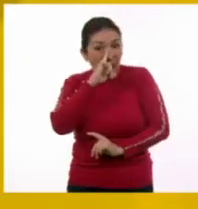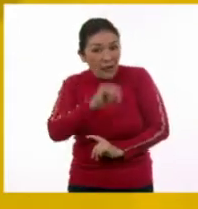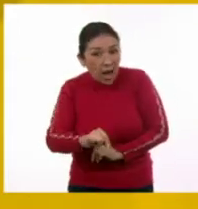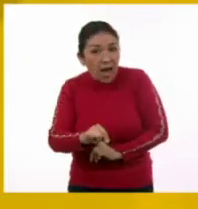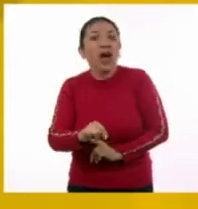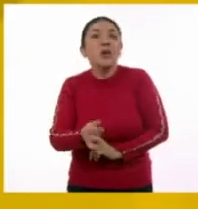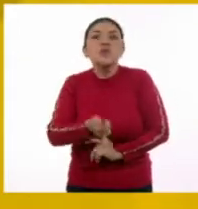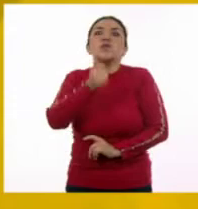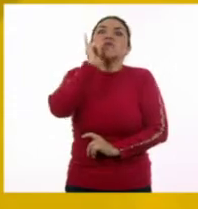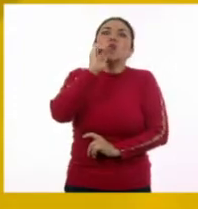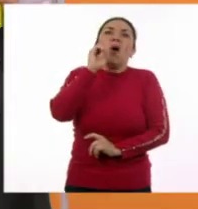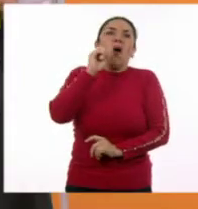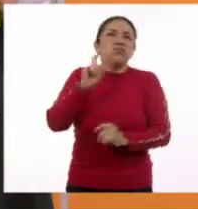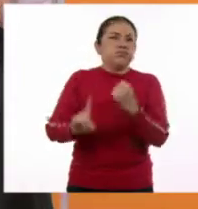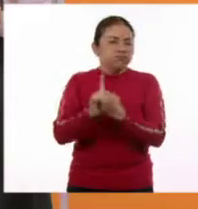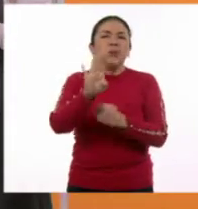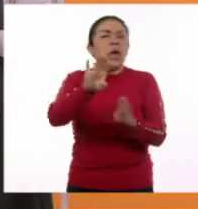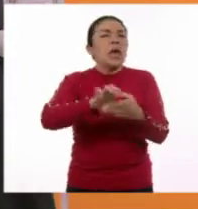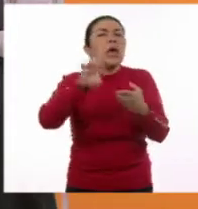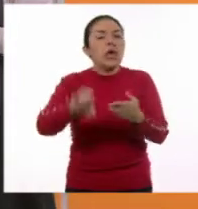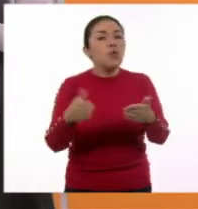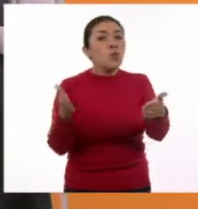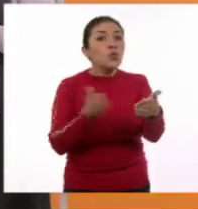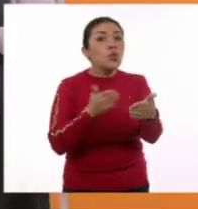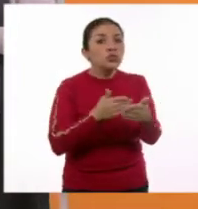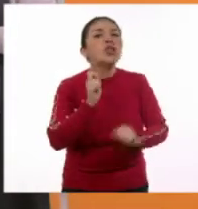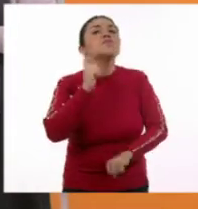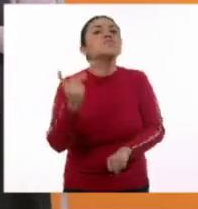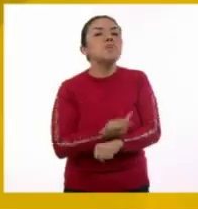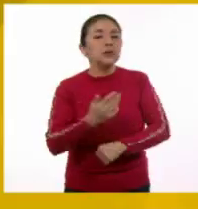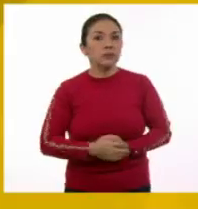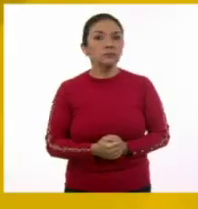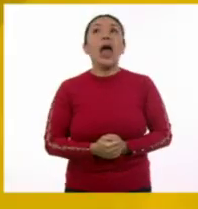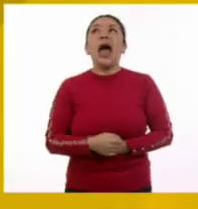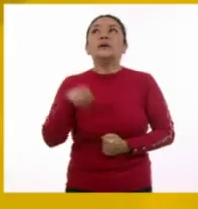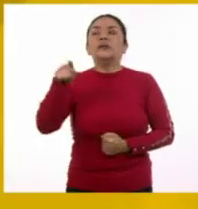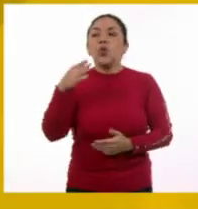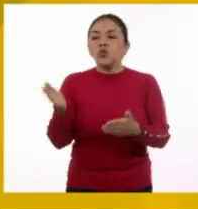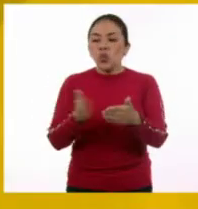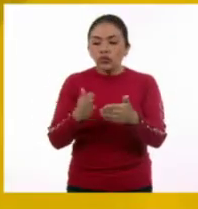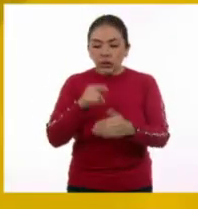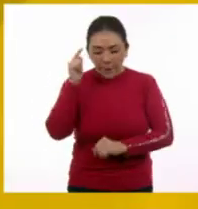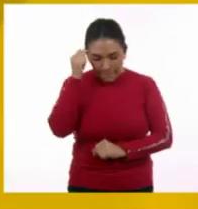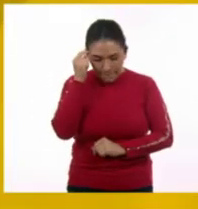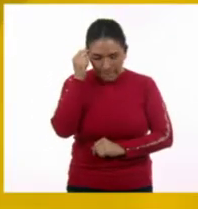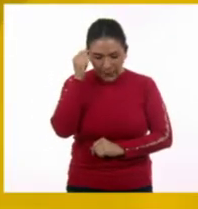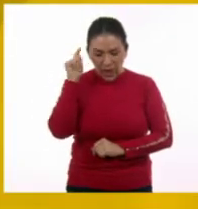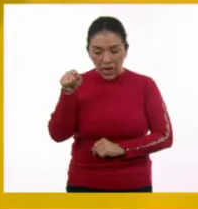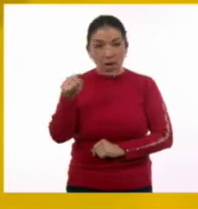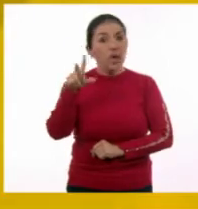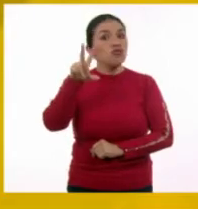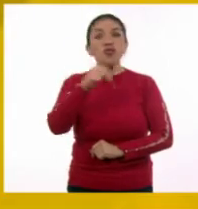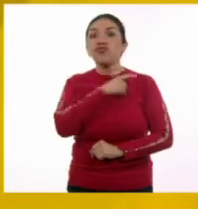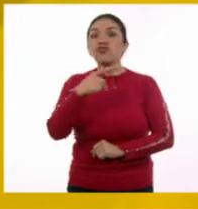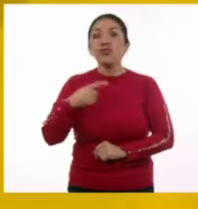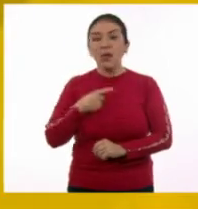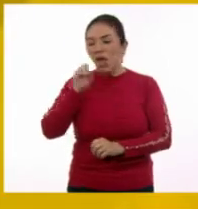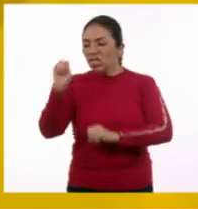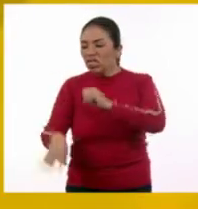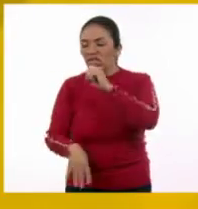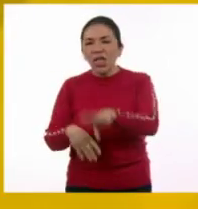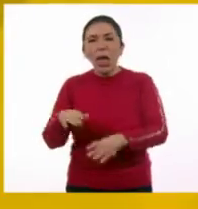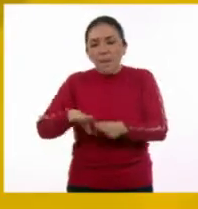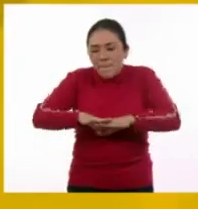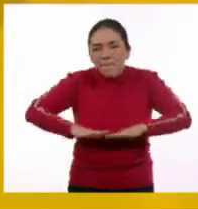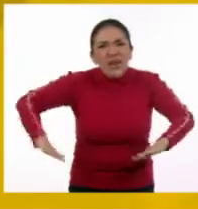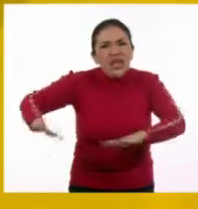algo así así es que sucede por ejemplo en la cocina en la cocina había que no tener nada tirado en el suelo